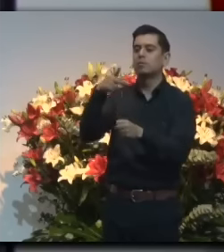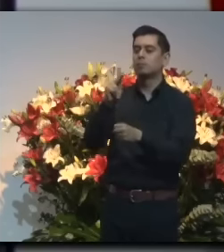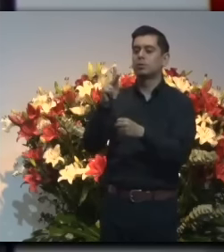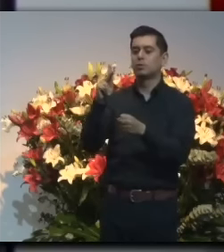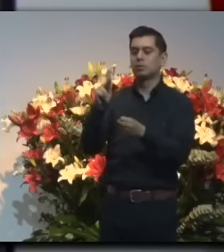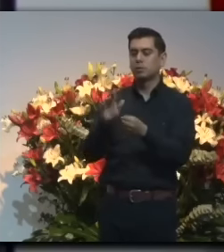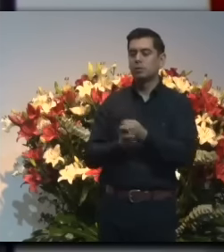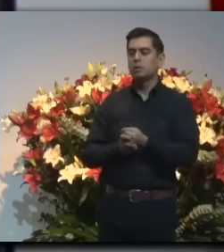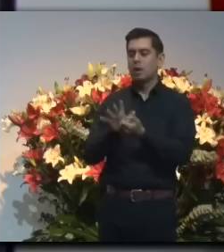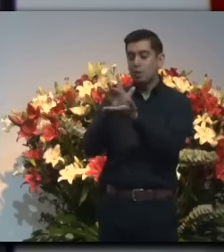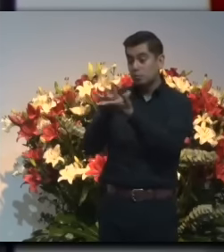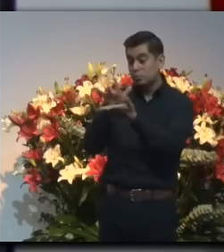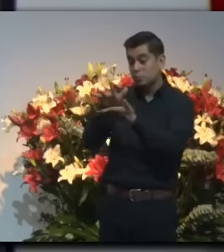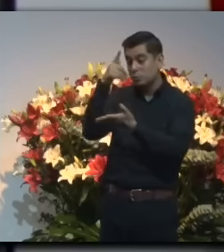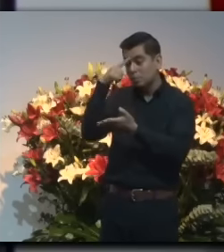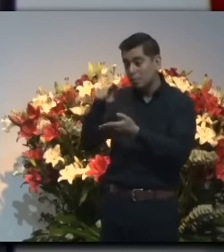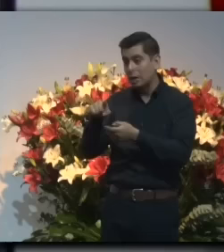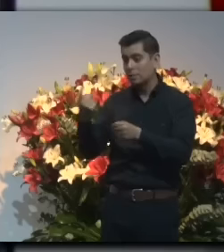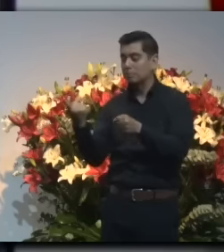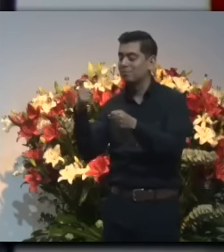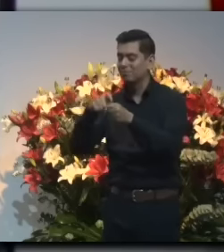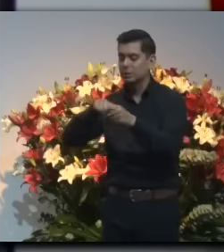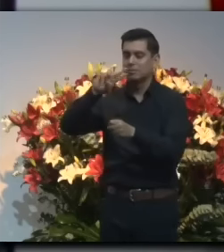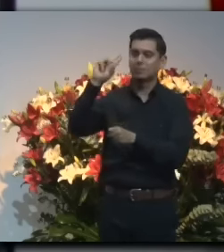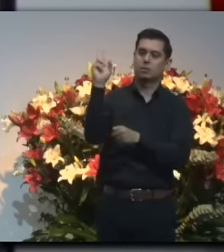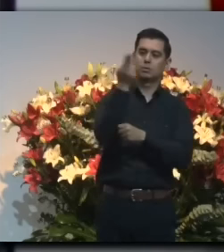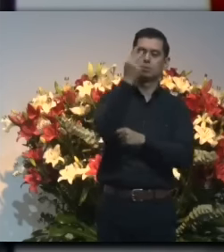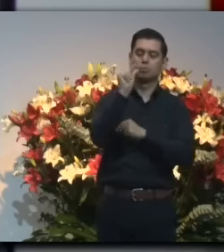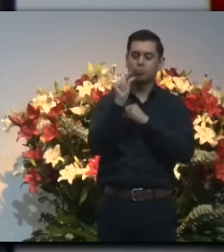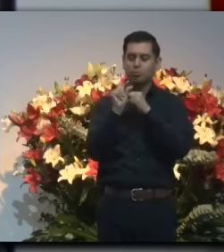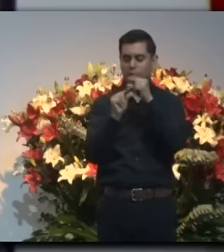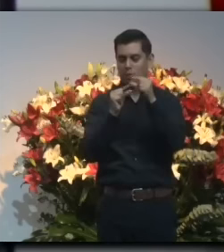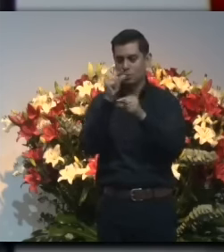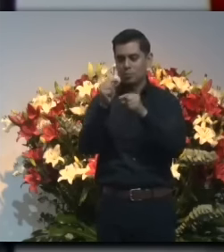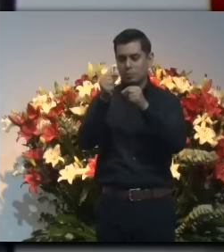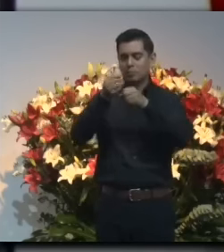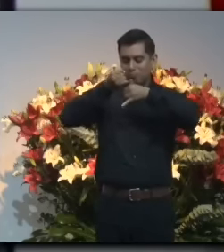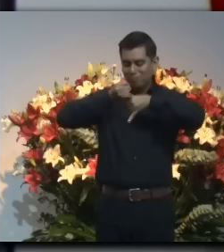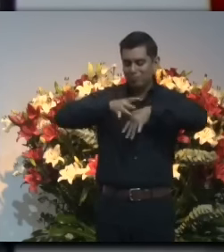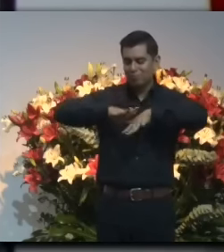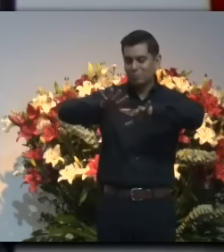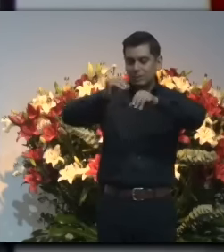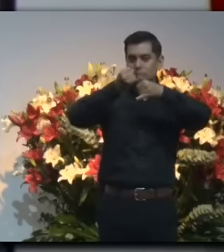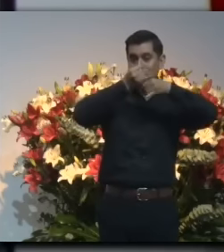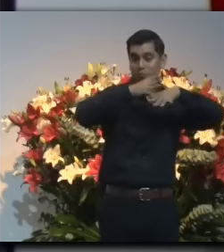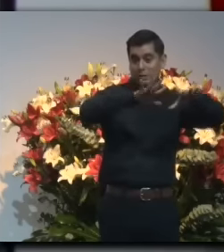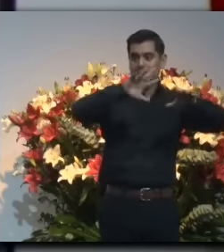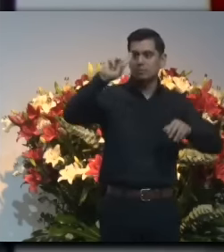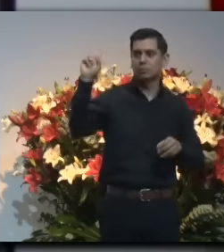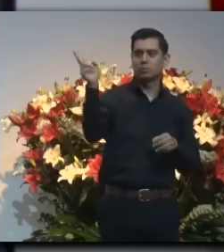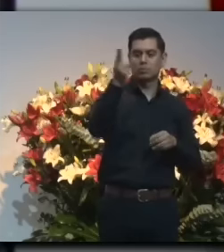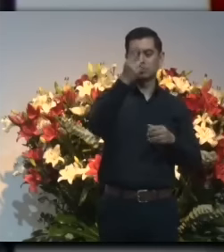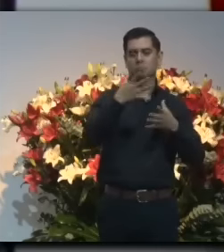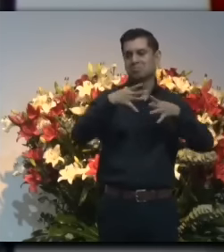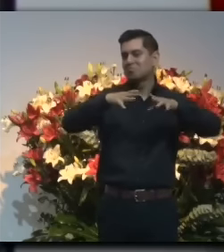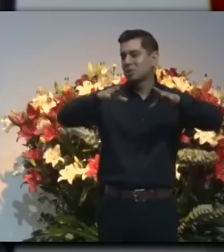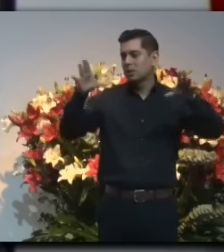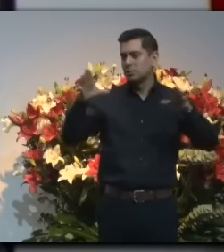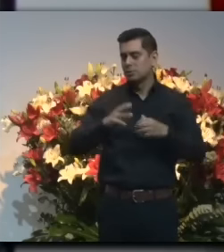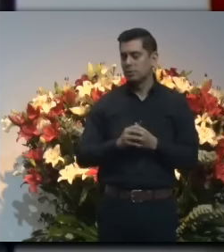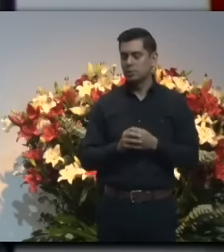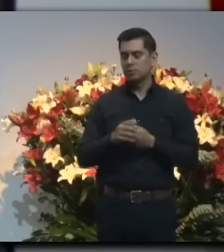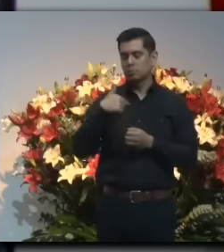que no quedara fuera de la escuela. En lo que vamos ampliando la cobertura universitaria. Cuando fui comisionada de los